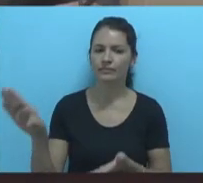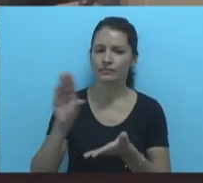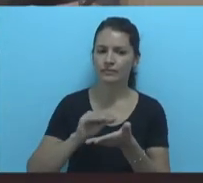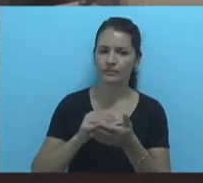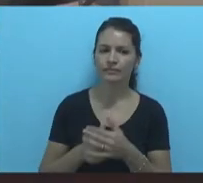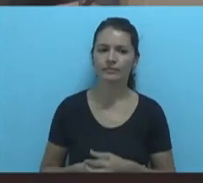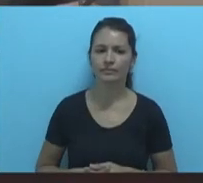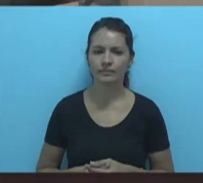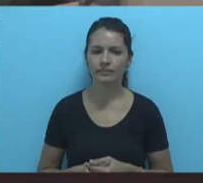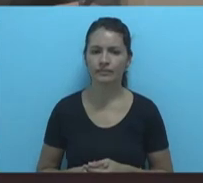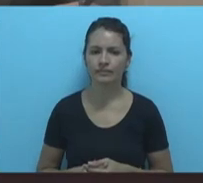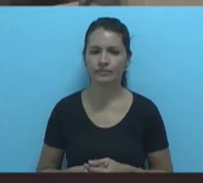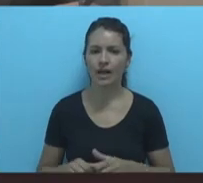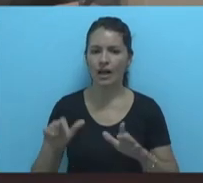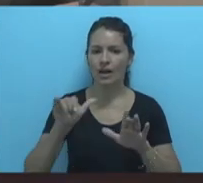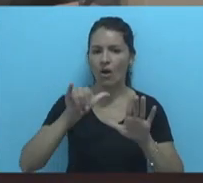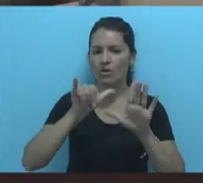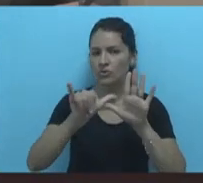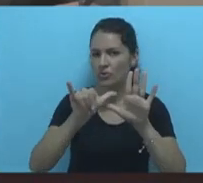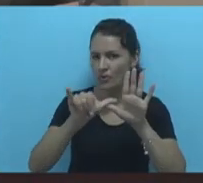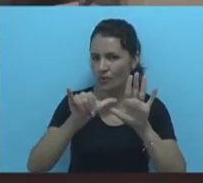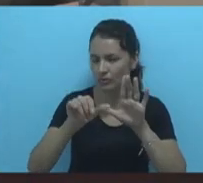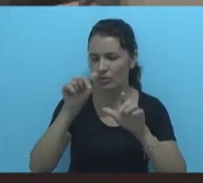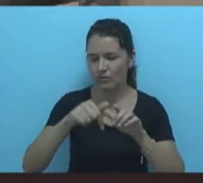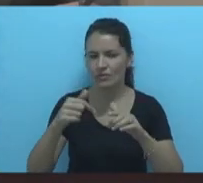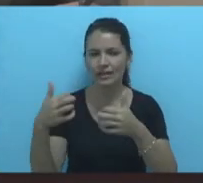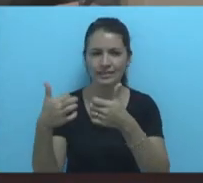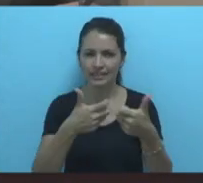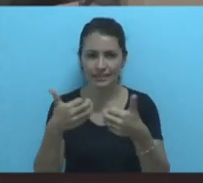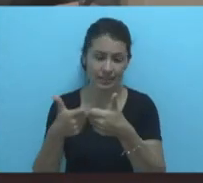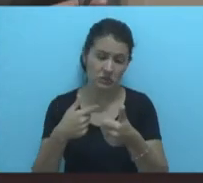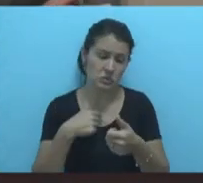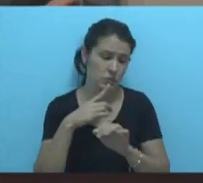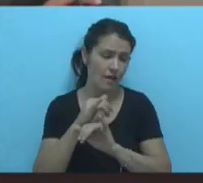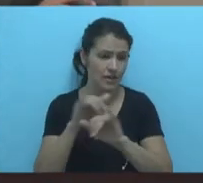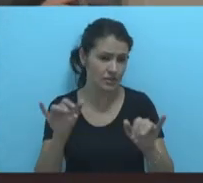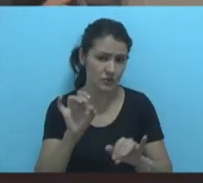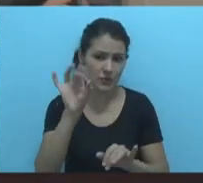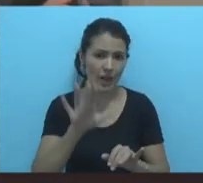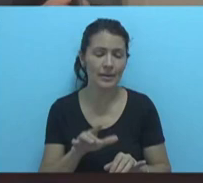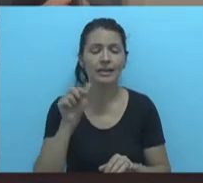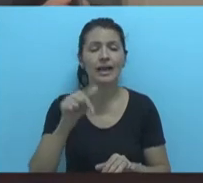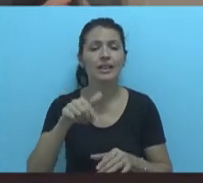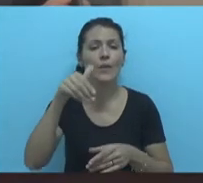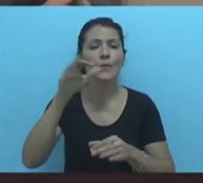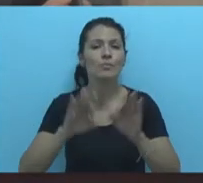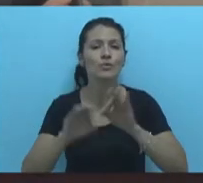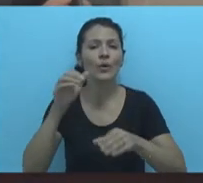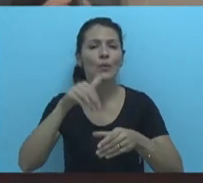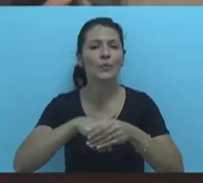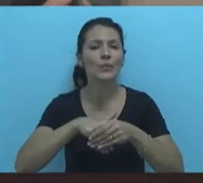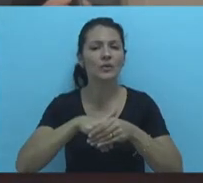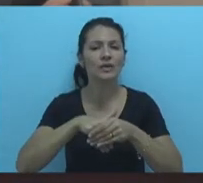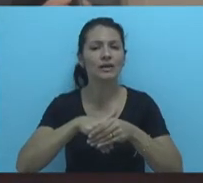los canales de YouTube correspondientes. Vamos a poner a consideración el proyecto de comunicación.